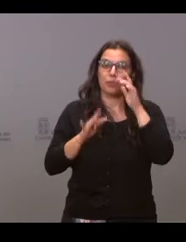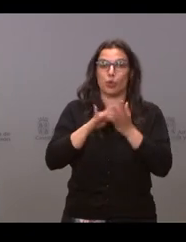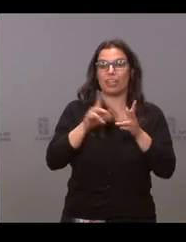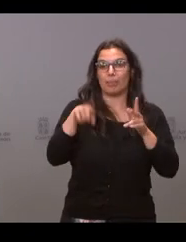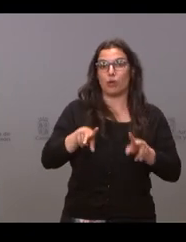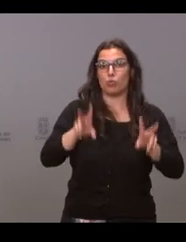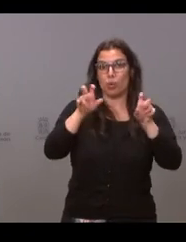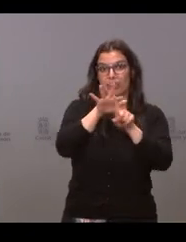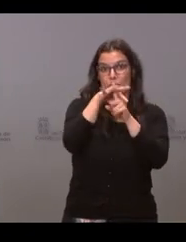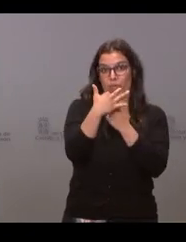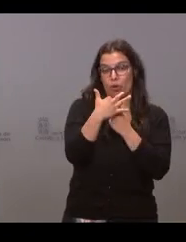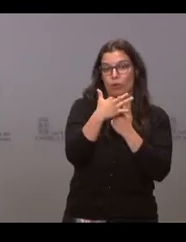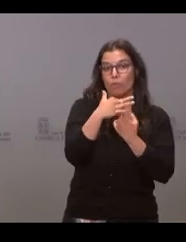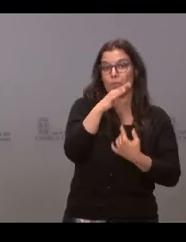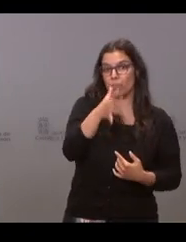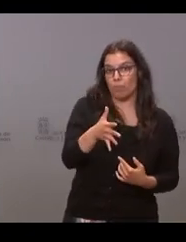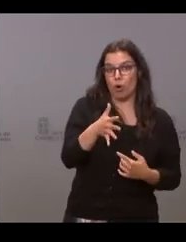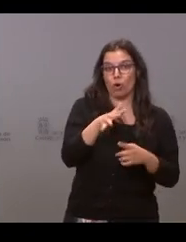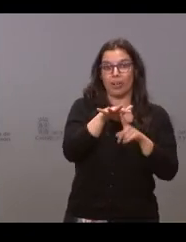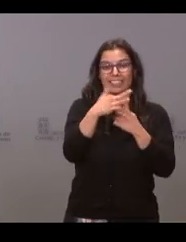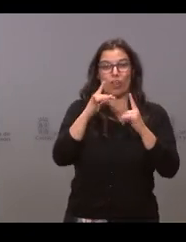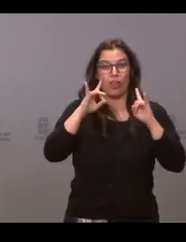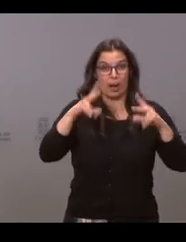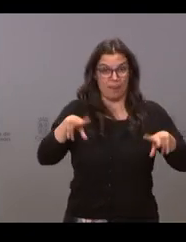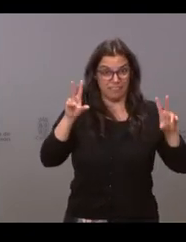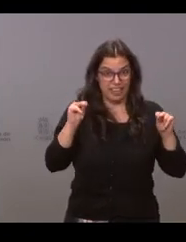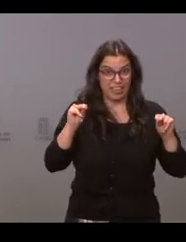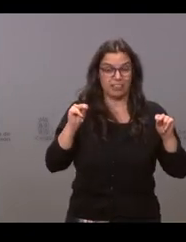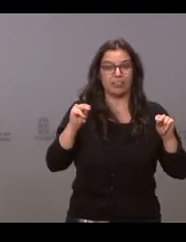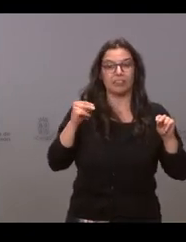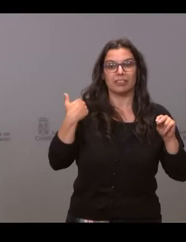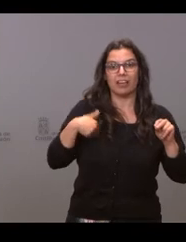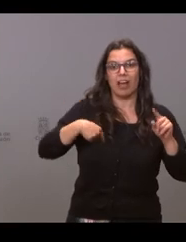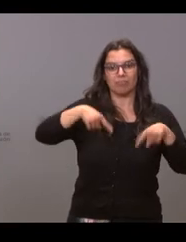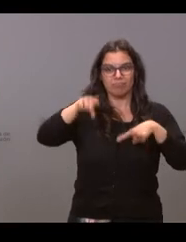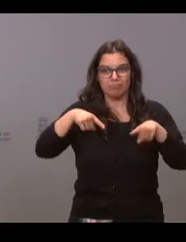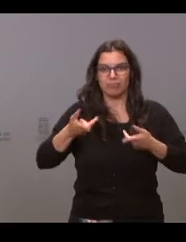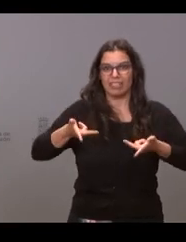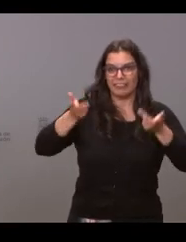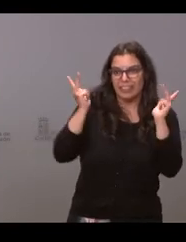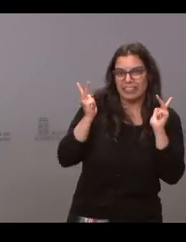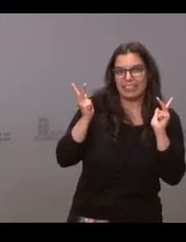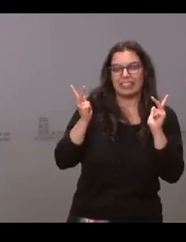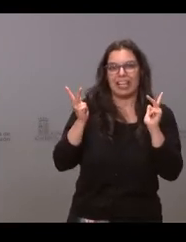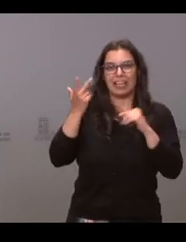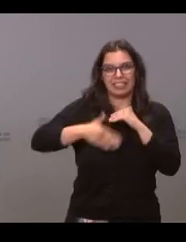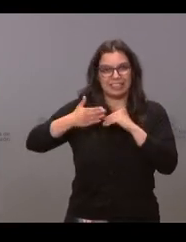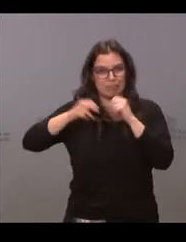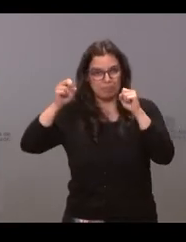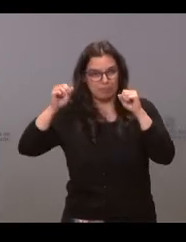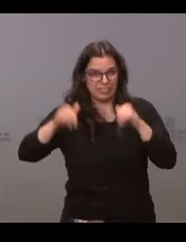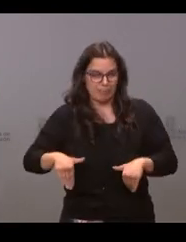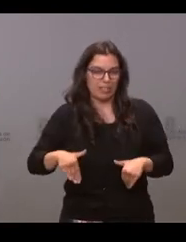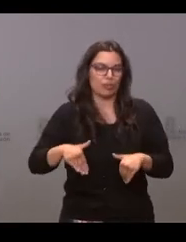provocada por el estado alarma ya no está hay más libertad de empresa y menos restricciones y eso tiene un